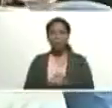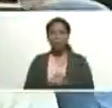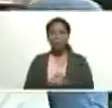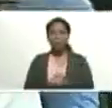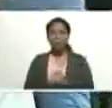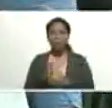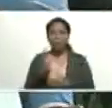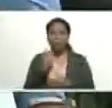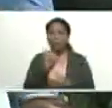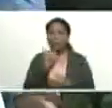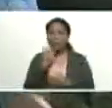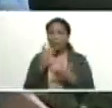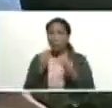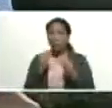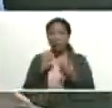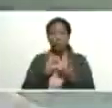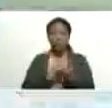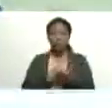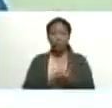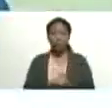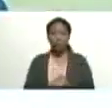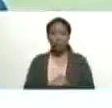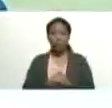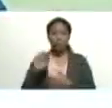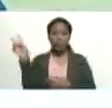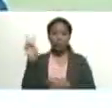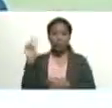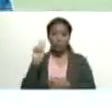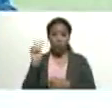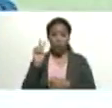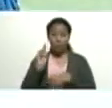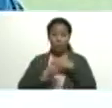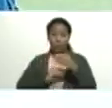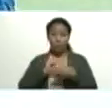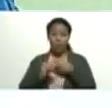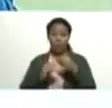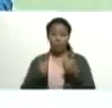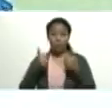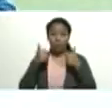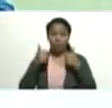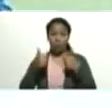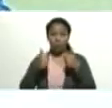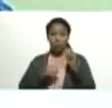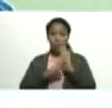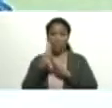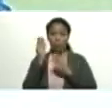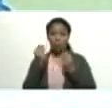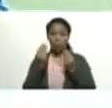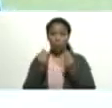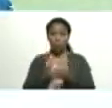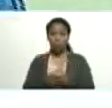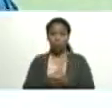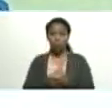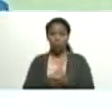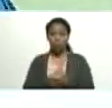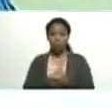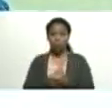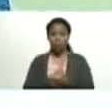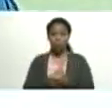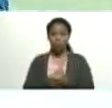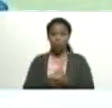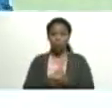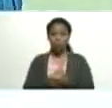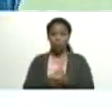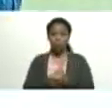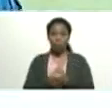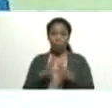Falta mucho, claro que falta mucho. Venezuela va a ser esplendorosa en la economía. Tenemos todo para hacer